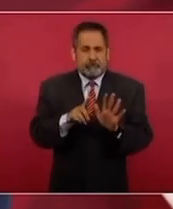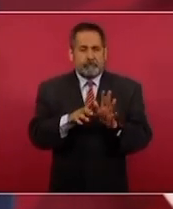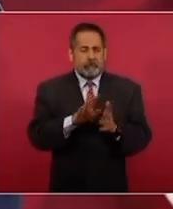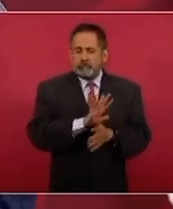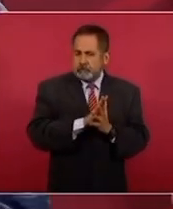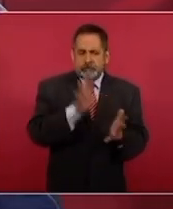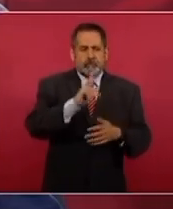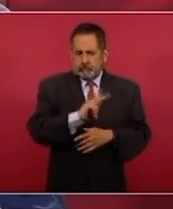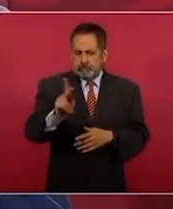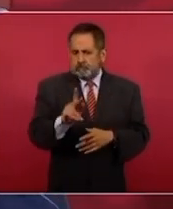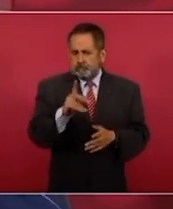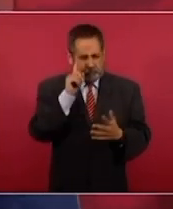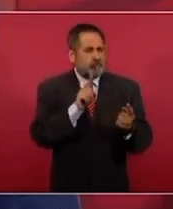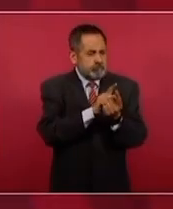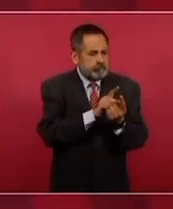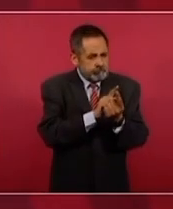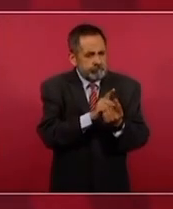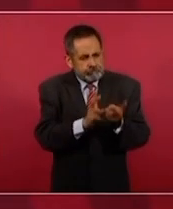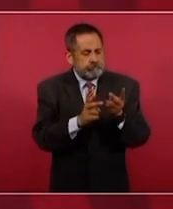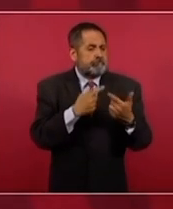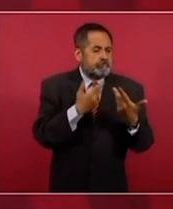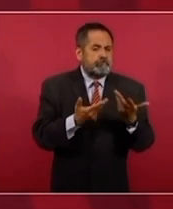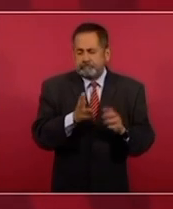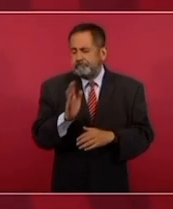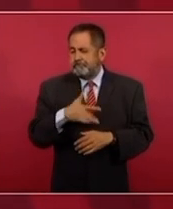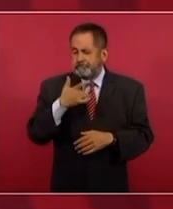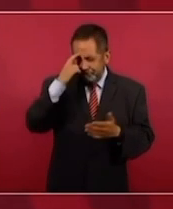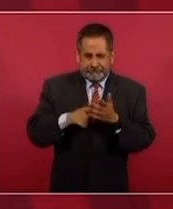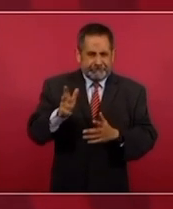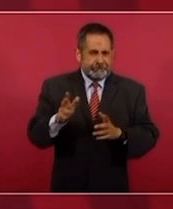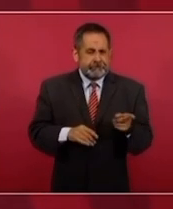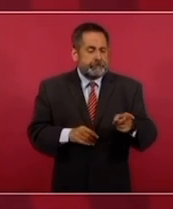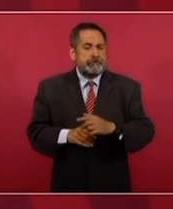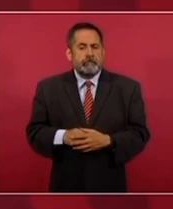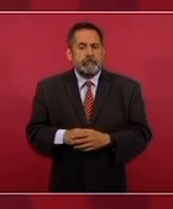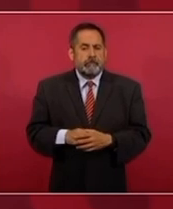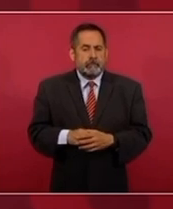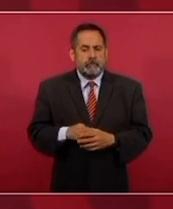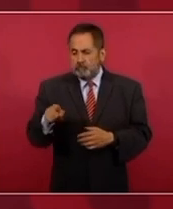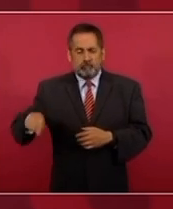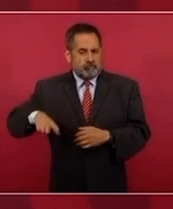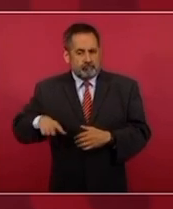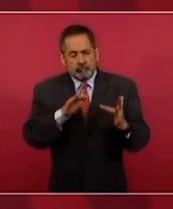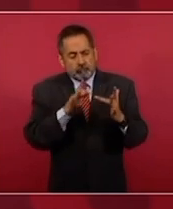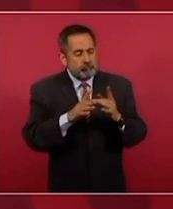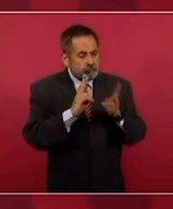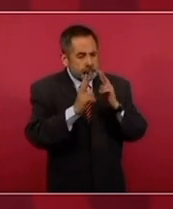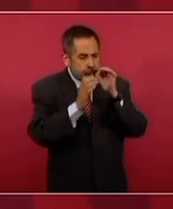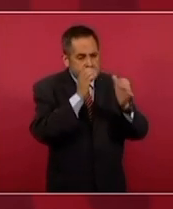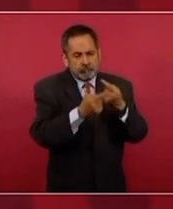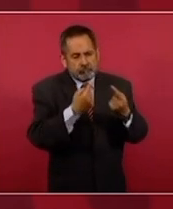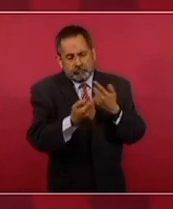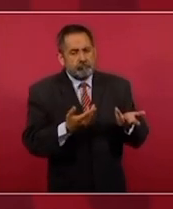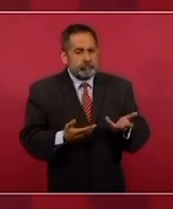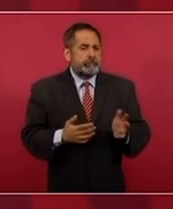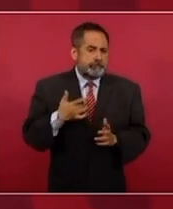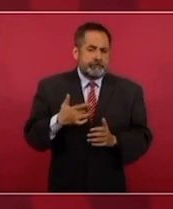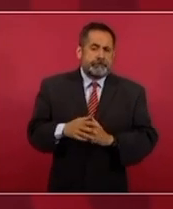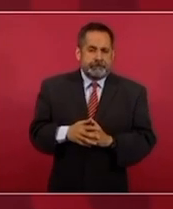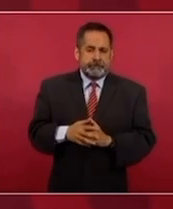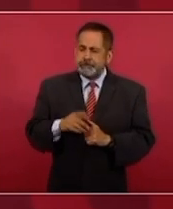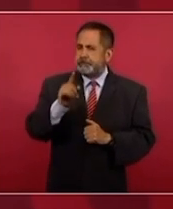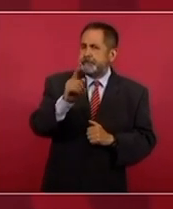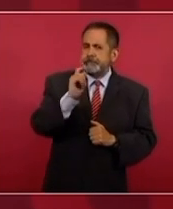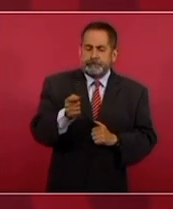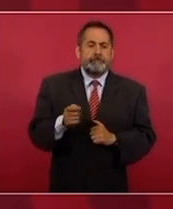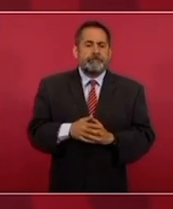ha habido acercamiento han estado y comunicación tengo entendido que esto